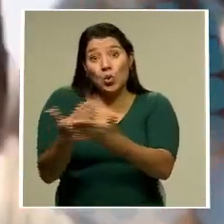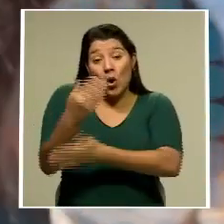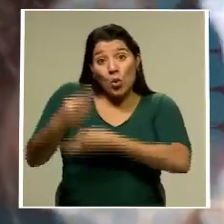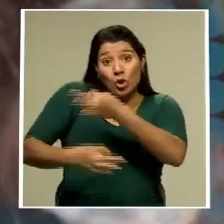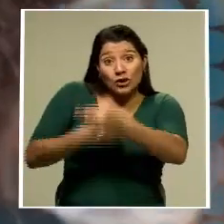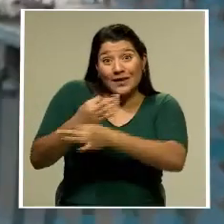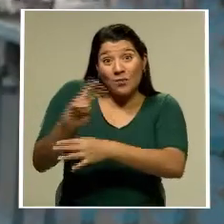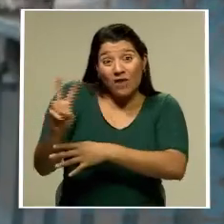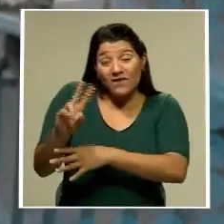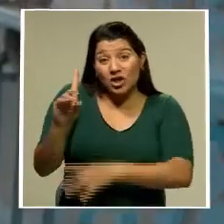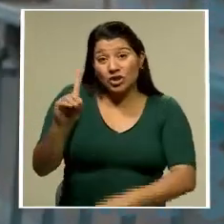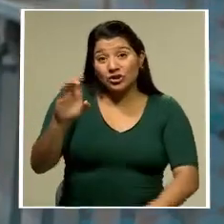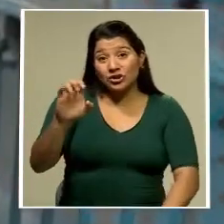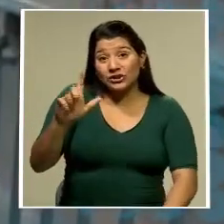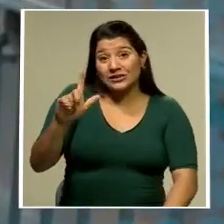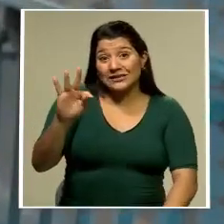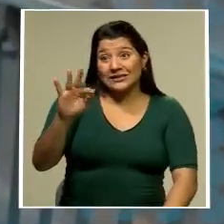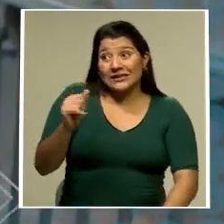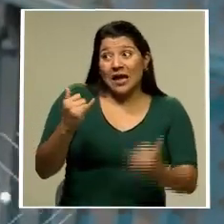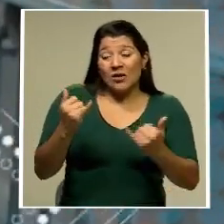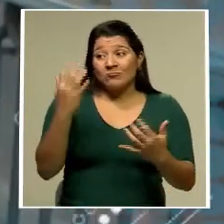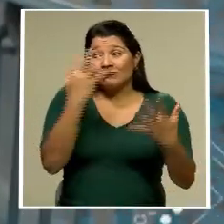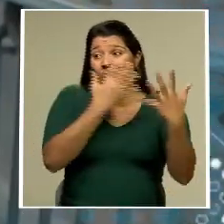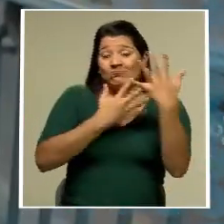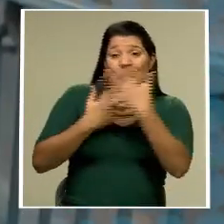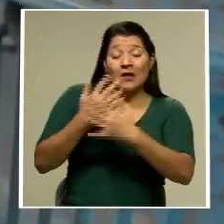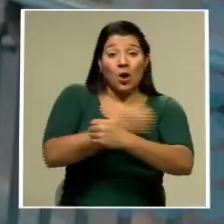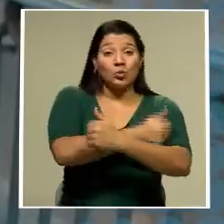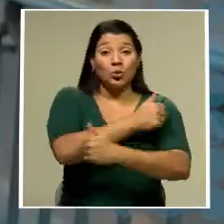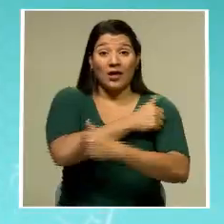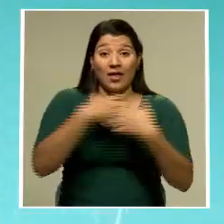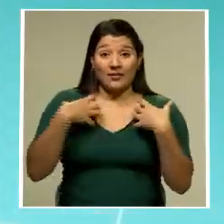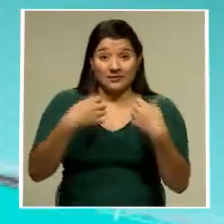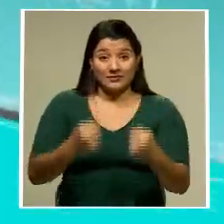Delta pone en jaque a las autoridades de salud en ese país.